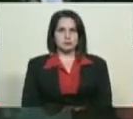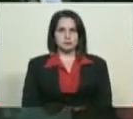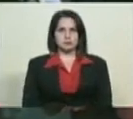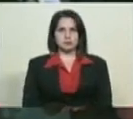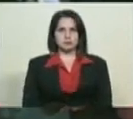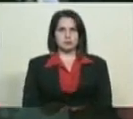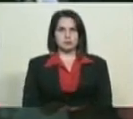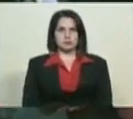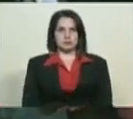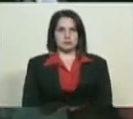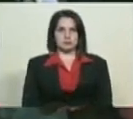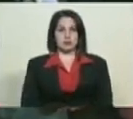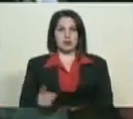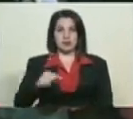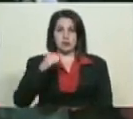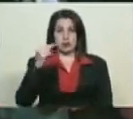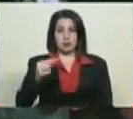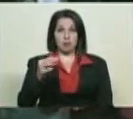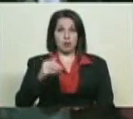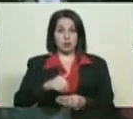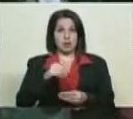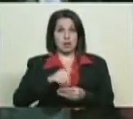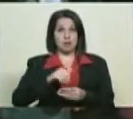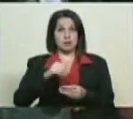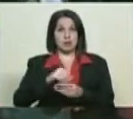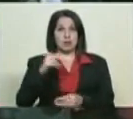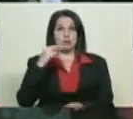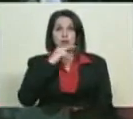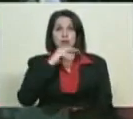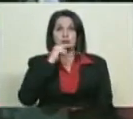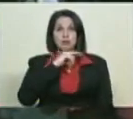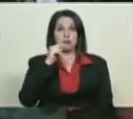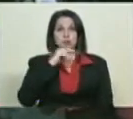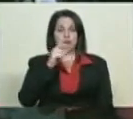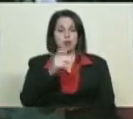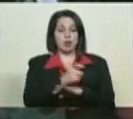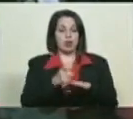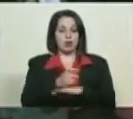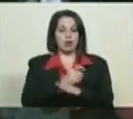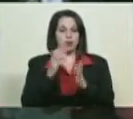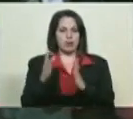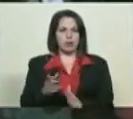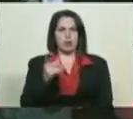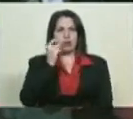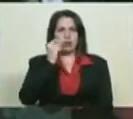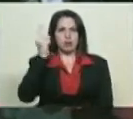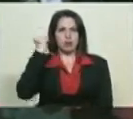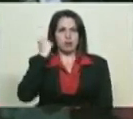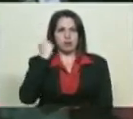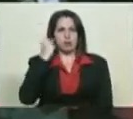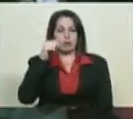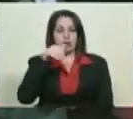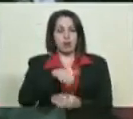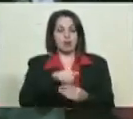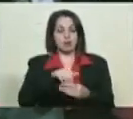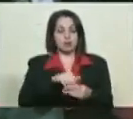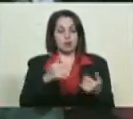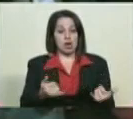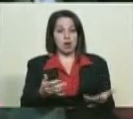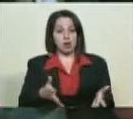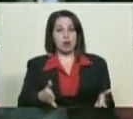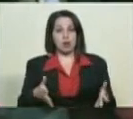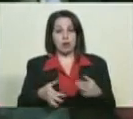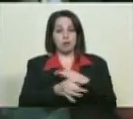el colofón después de estas elecciones de octubre de gobernadores y gobernadoras y hoy estas elecciones